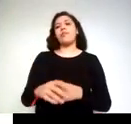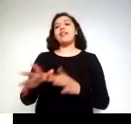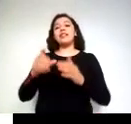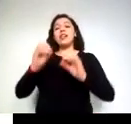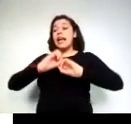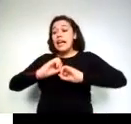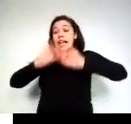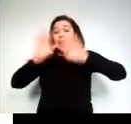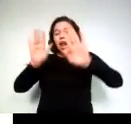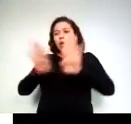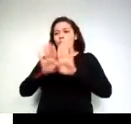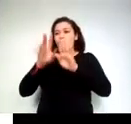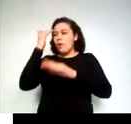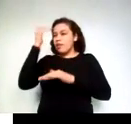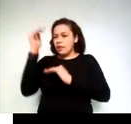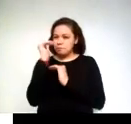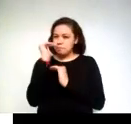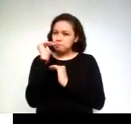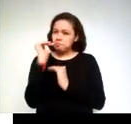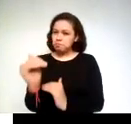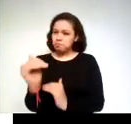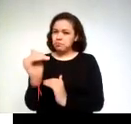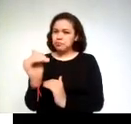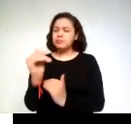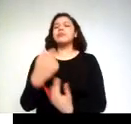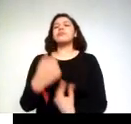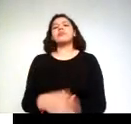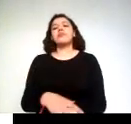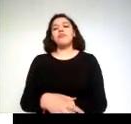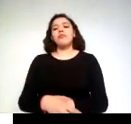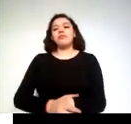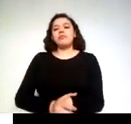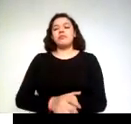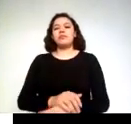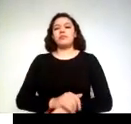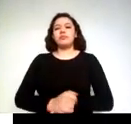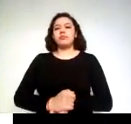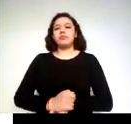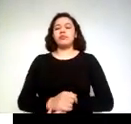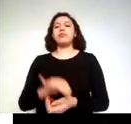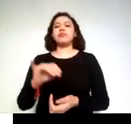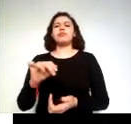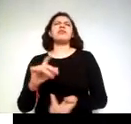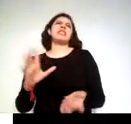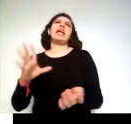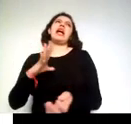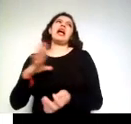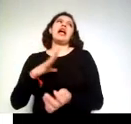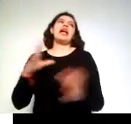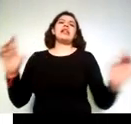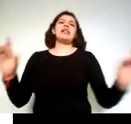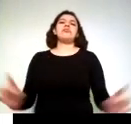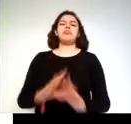el tema, es decir, si tuve... probablemente algún acontecimiento traumático durante mi